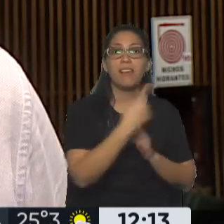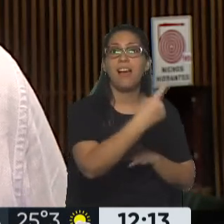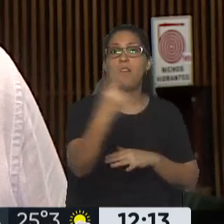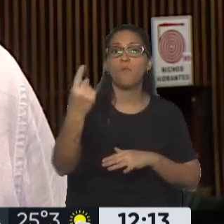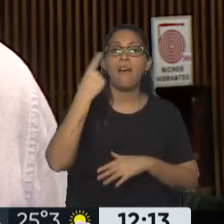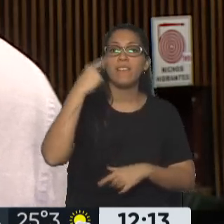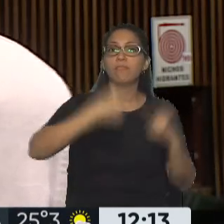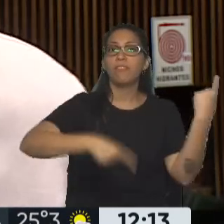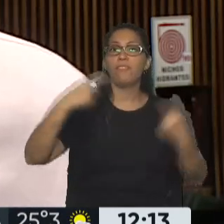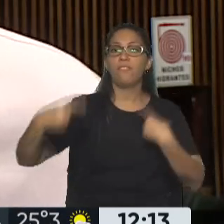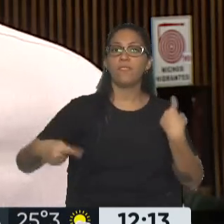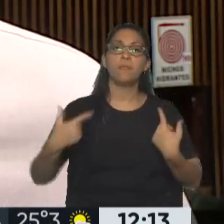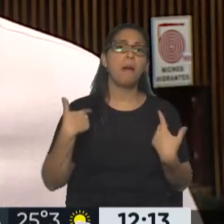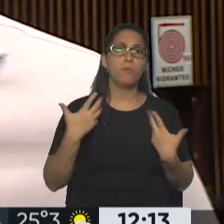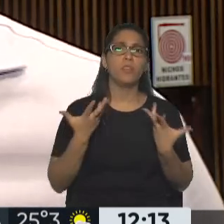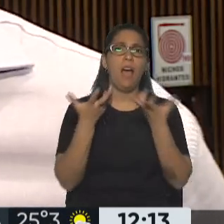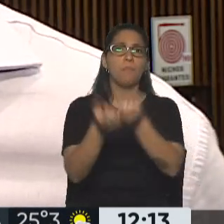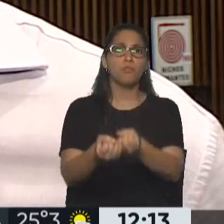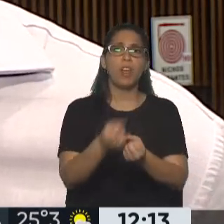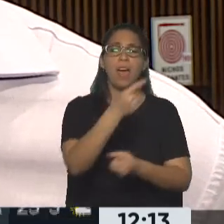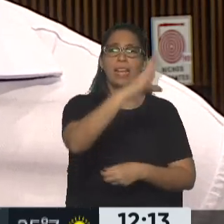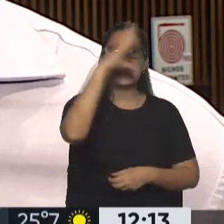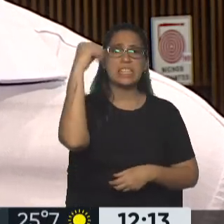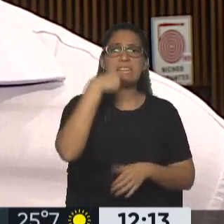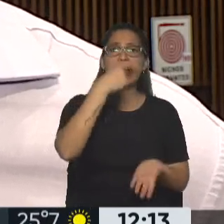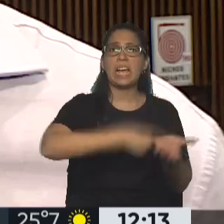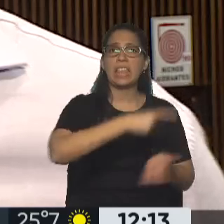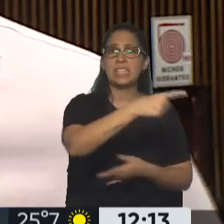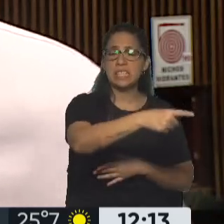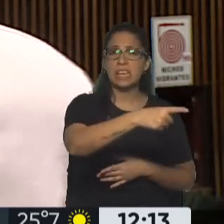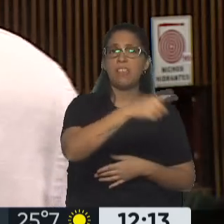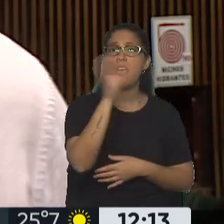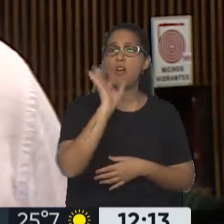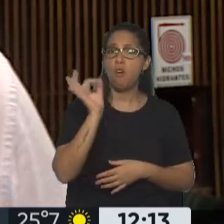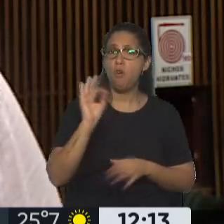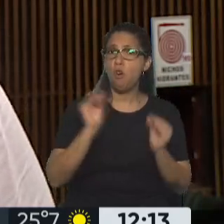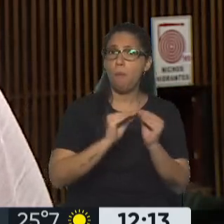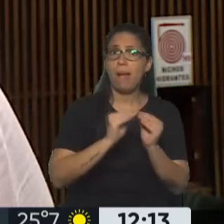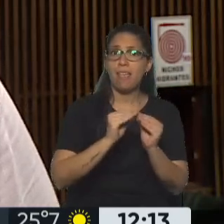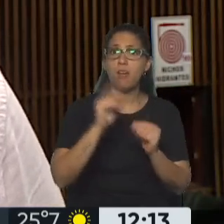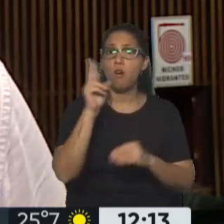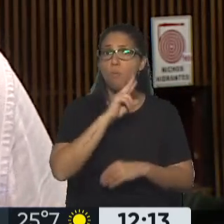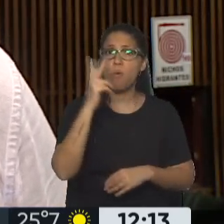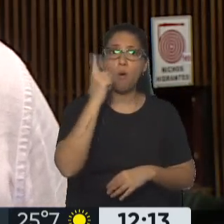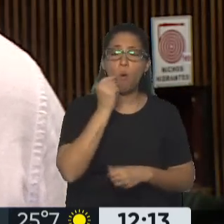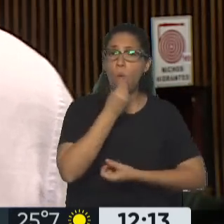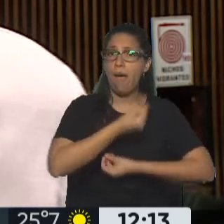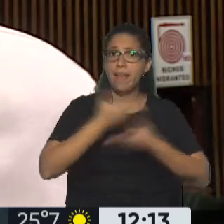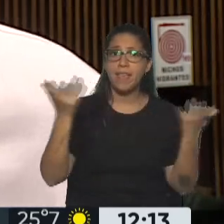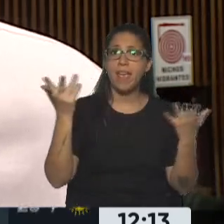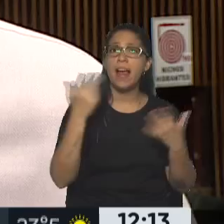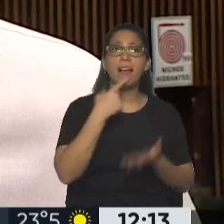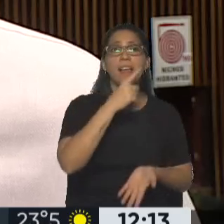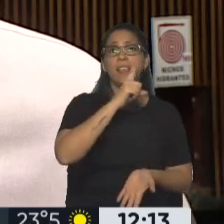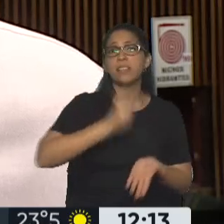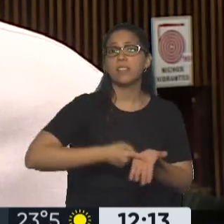vamos a acompañar a Cristina si ella decide serlo, o al compañero o la compañera que ella